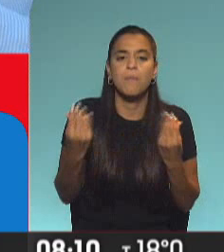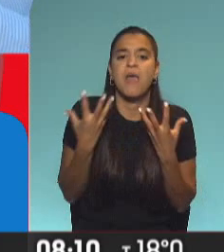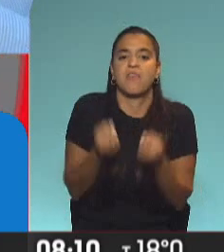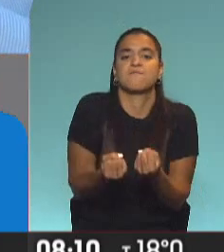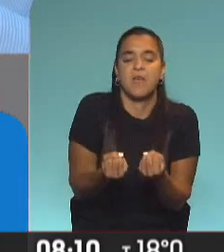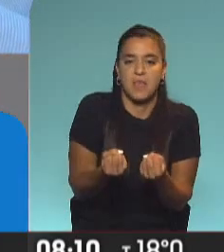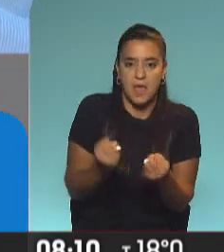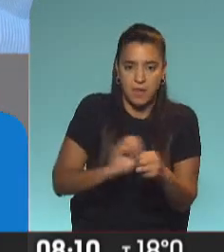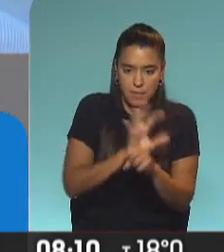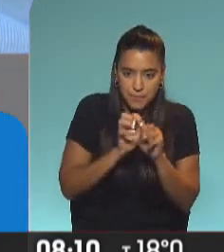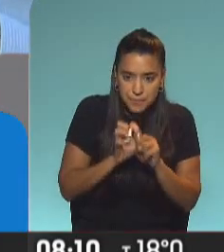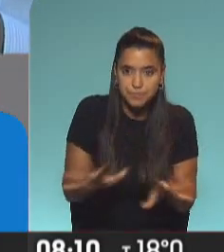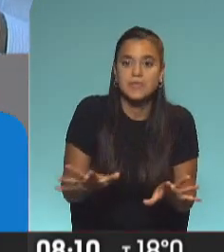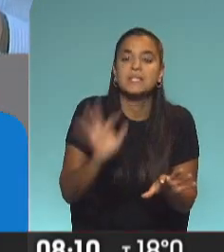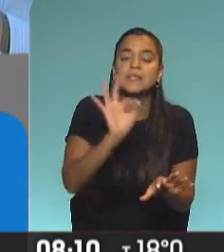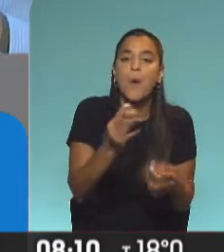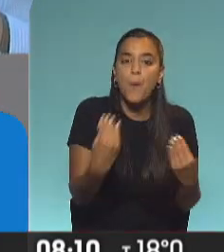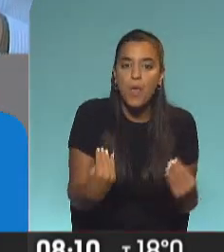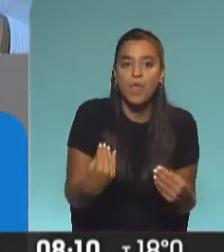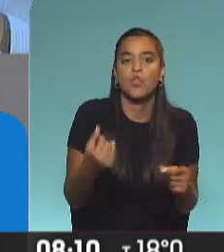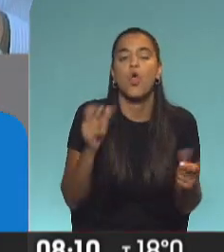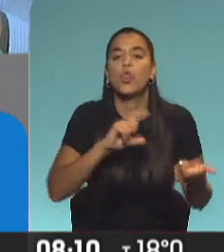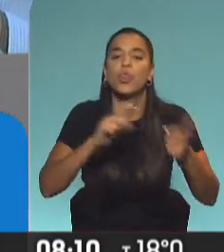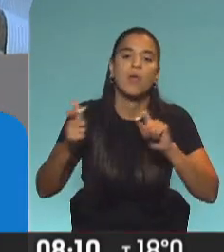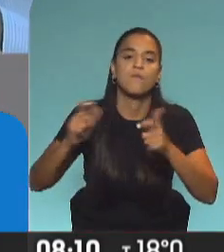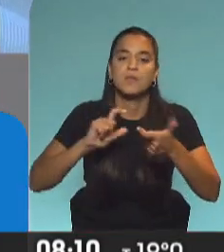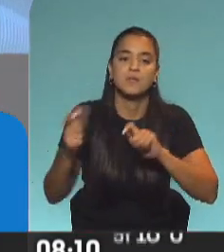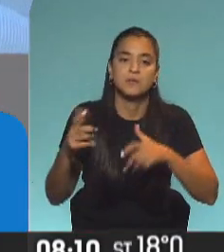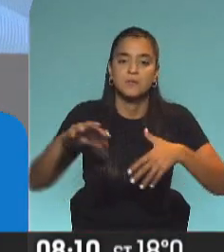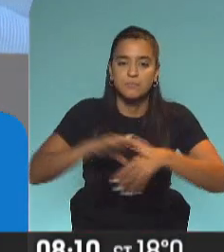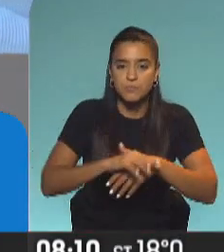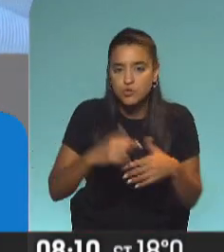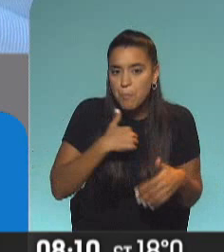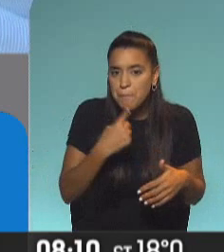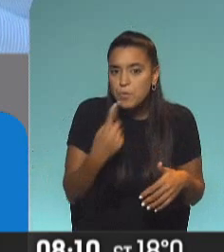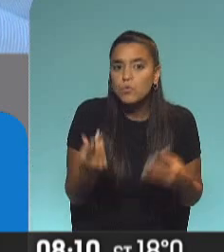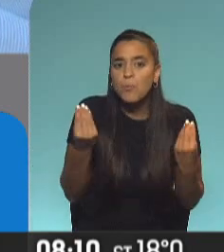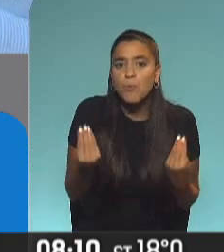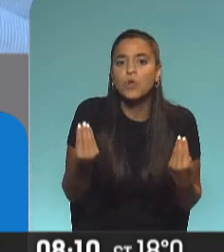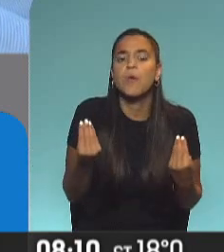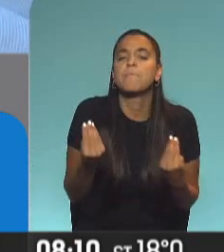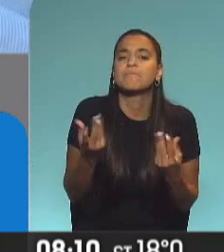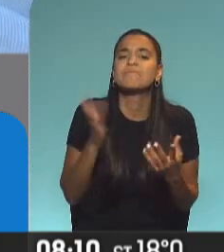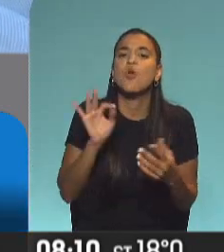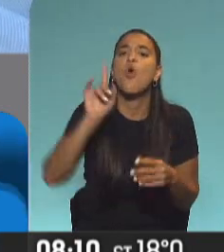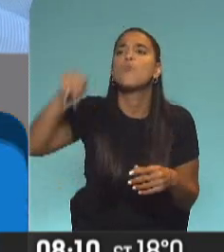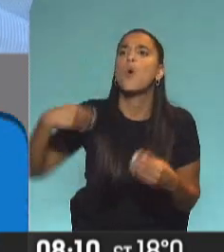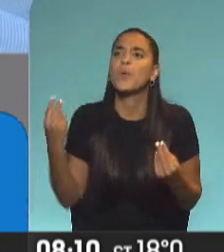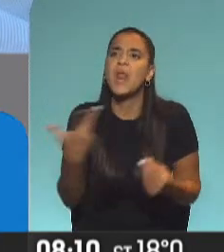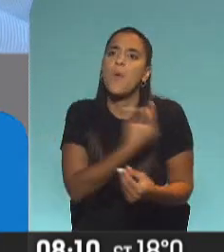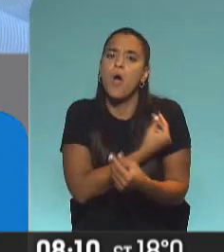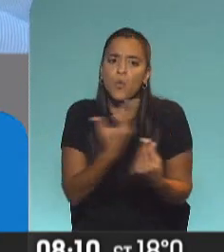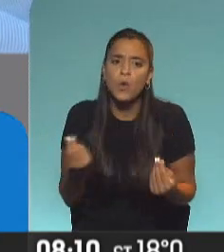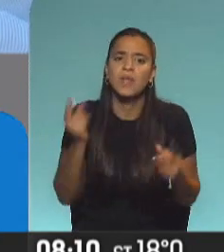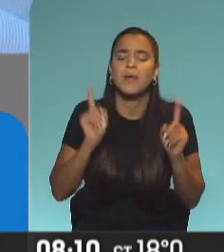defenderse ante la pandemia teniendo en cuenta esa diferencia de efectividad? Se lo pregunto porque mucho se ha hablado sobre el origen de la vacuna y